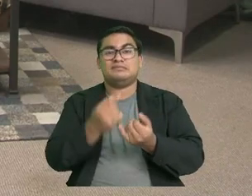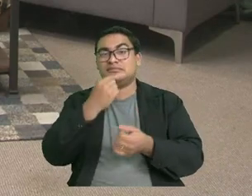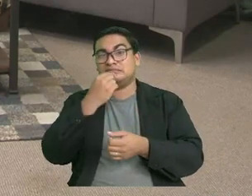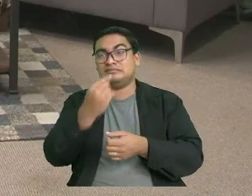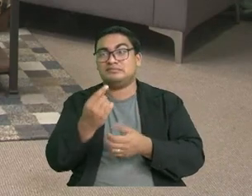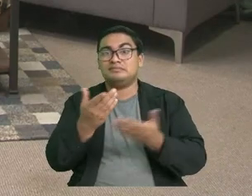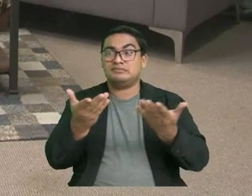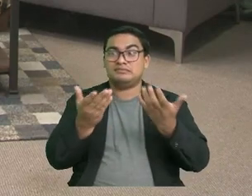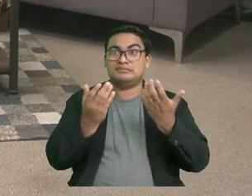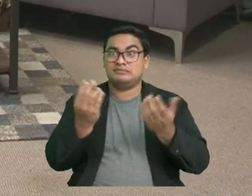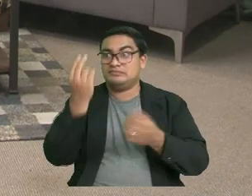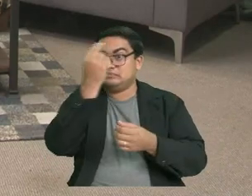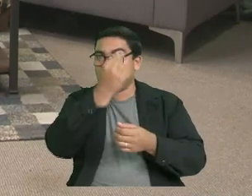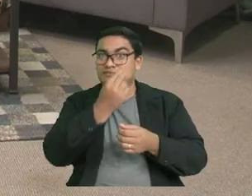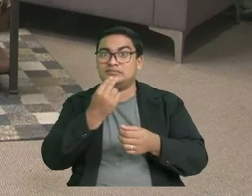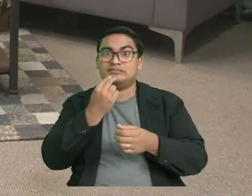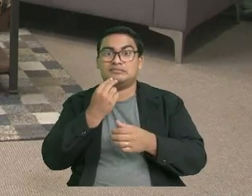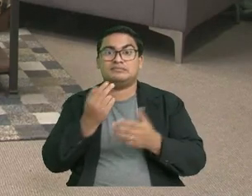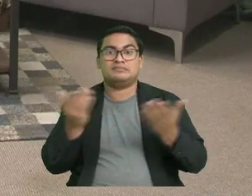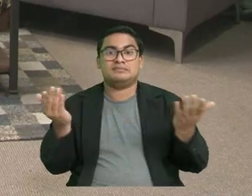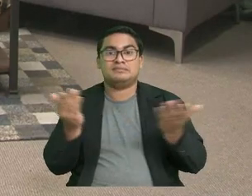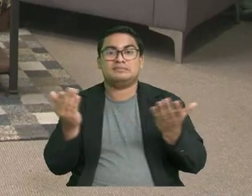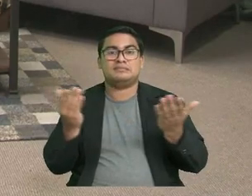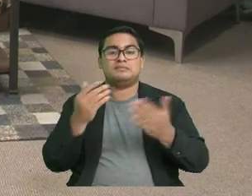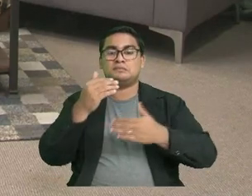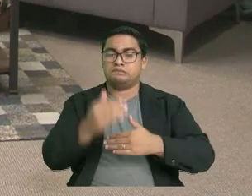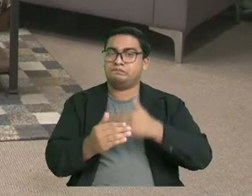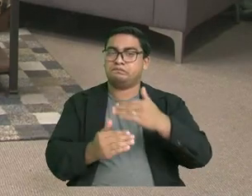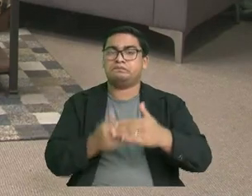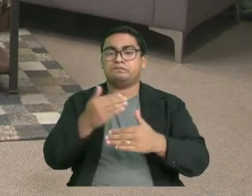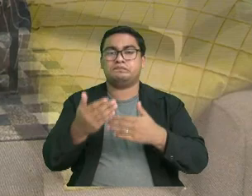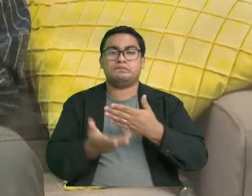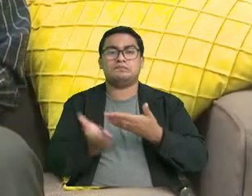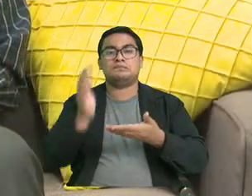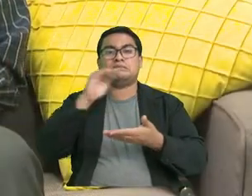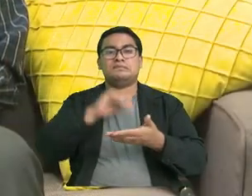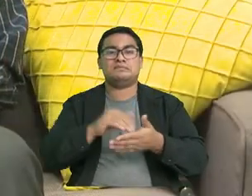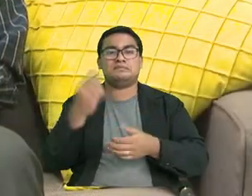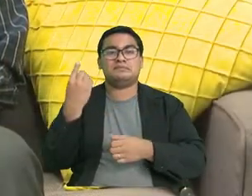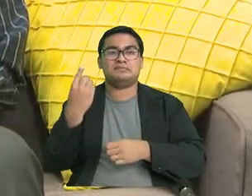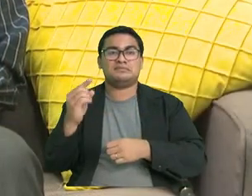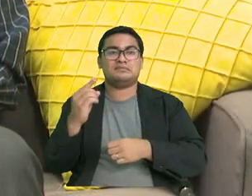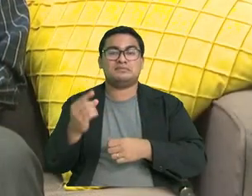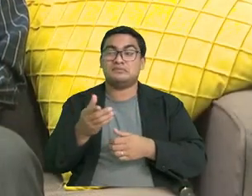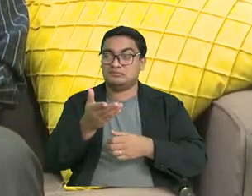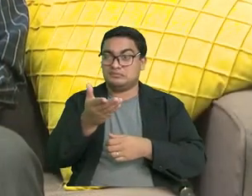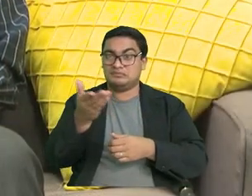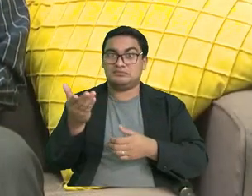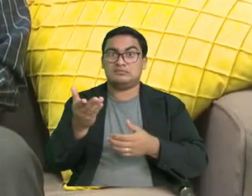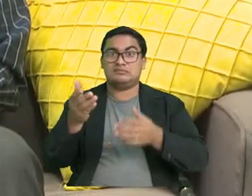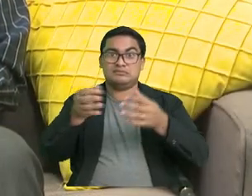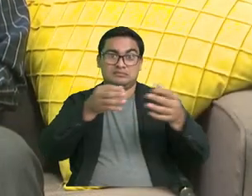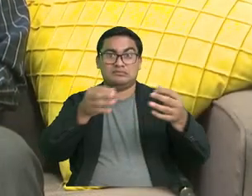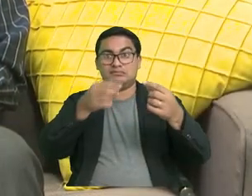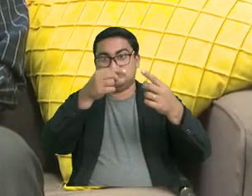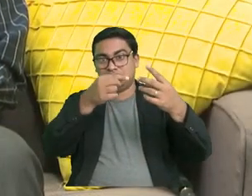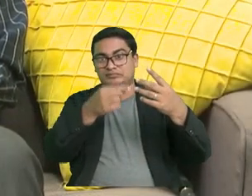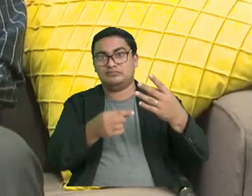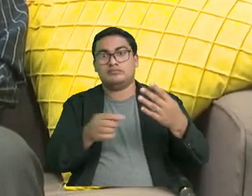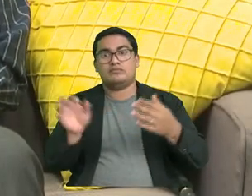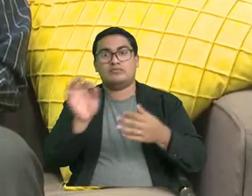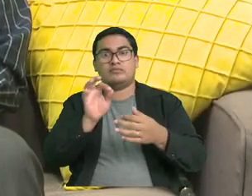quisiera consultar respecto al proceso de restitución de derechos. Usted viene describiéndonos en